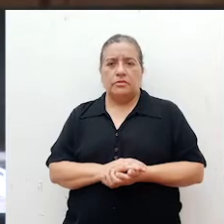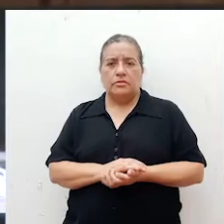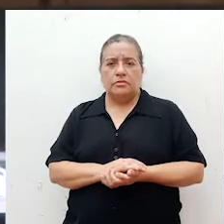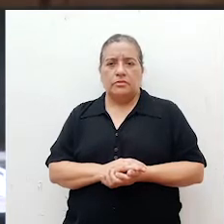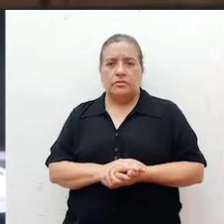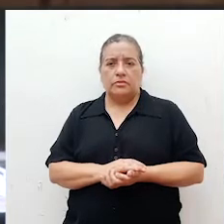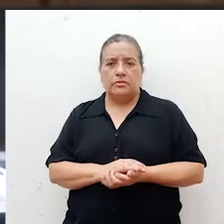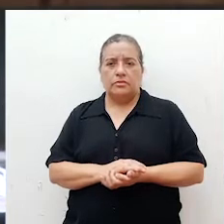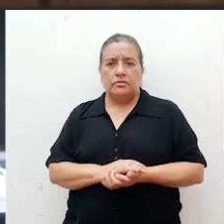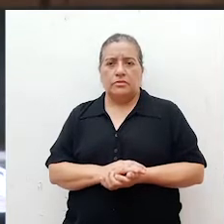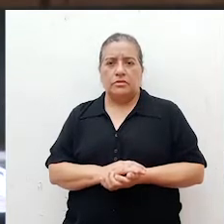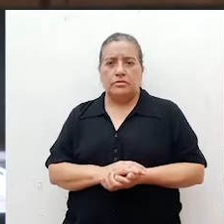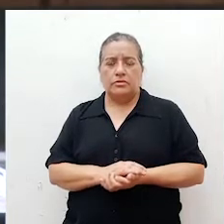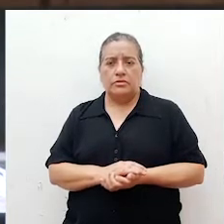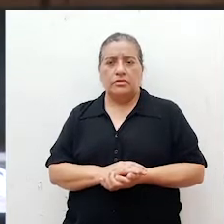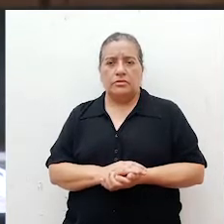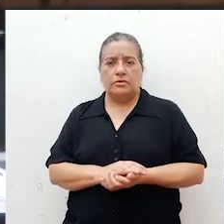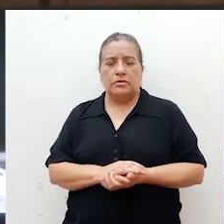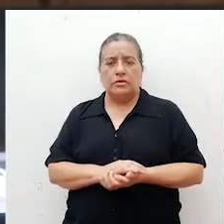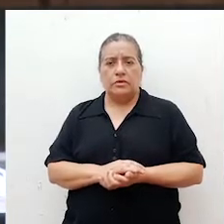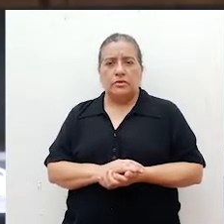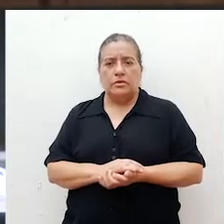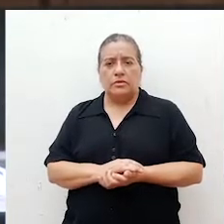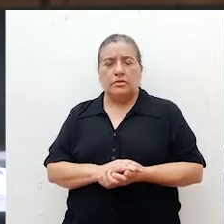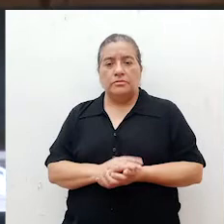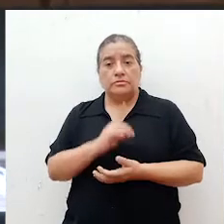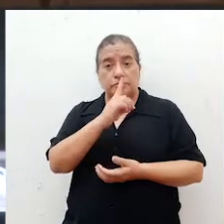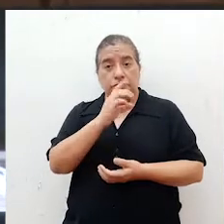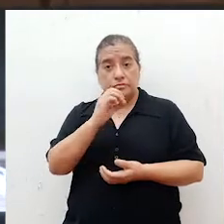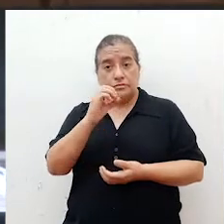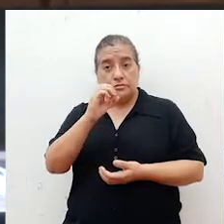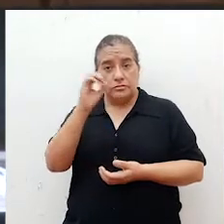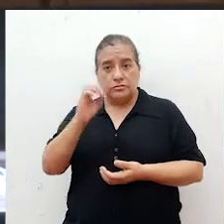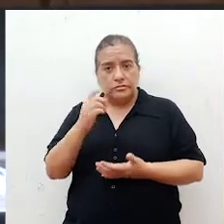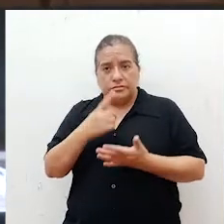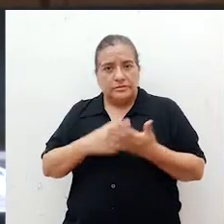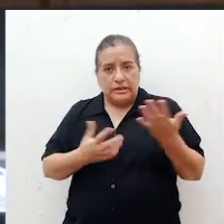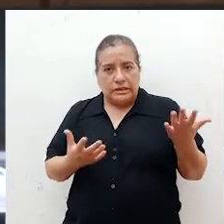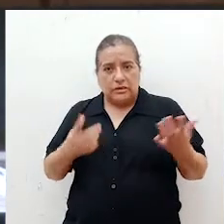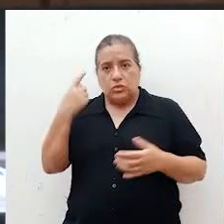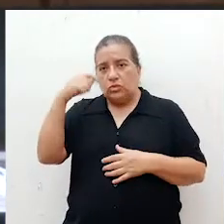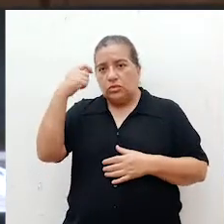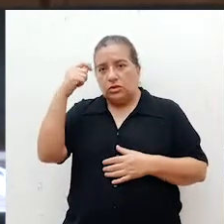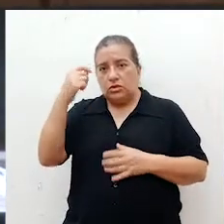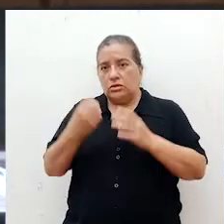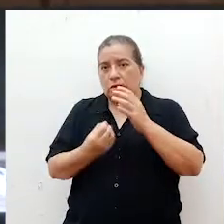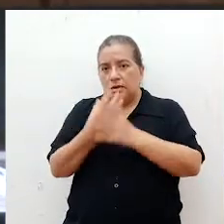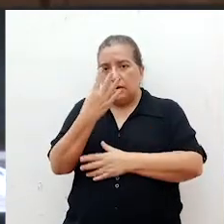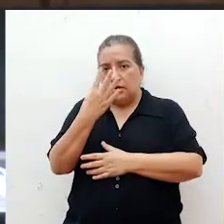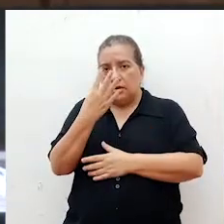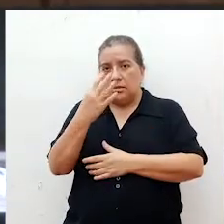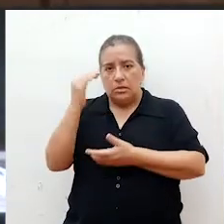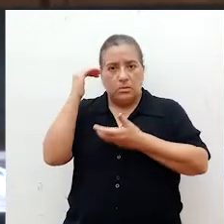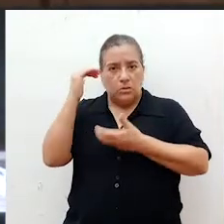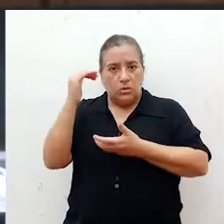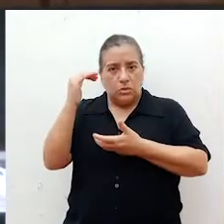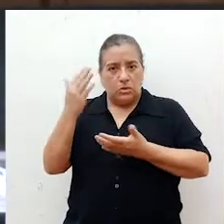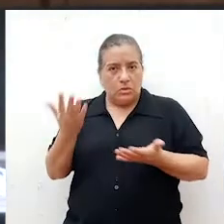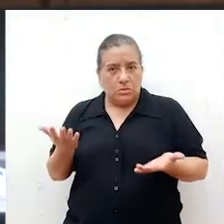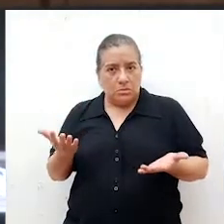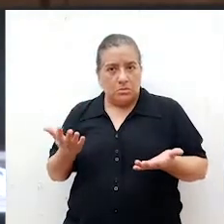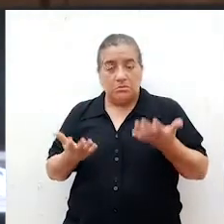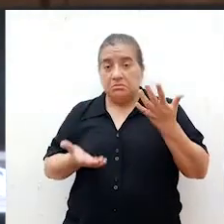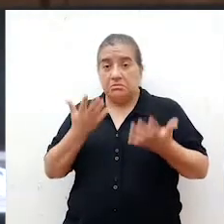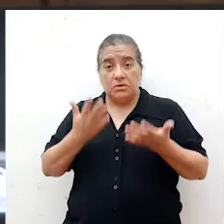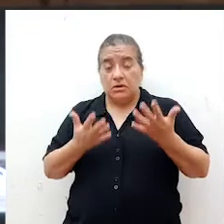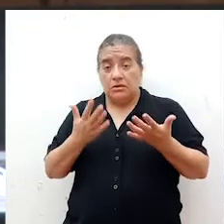Cusco? O sea, esas frases genéricas, sin un recaudo numérico, sin una métrica, sin un